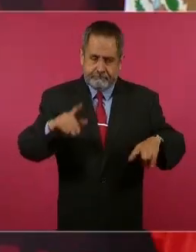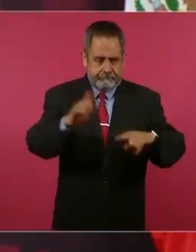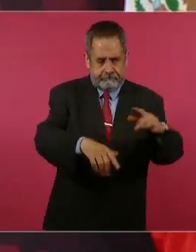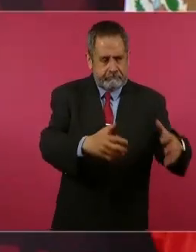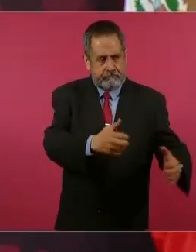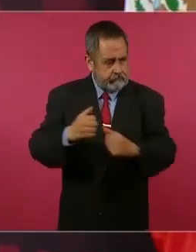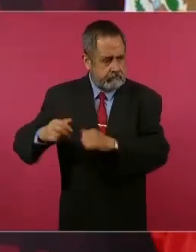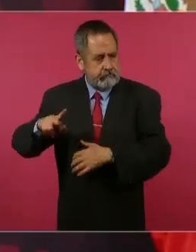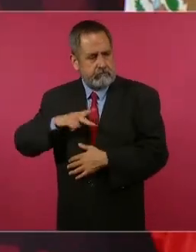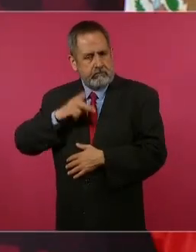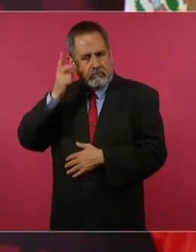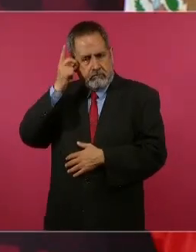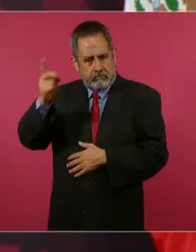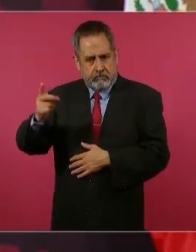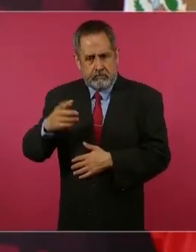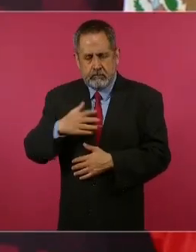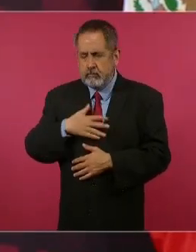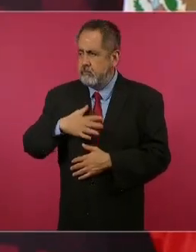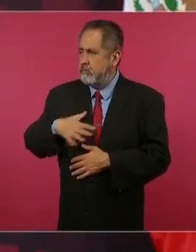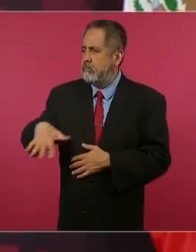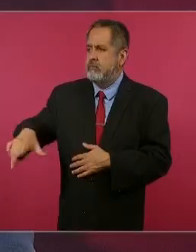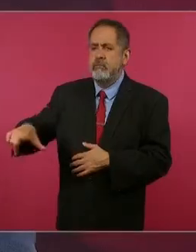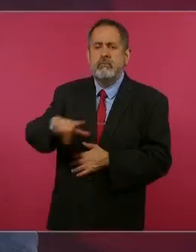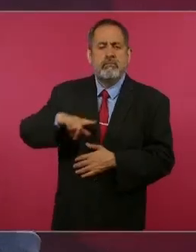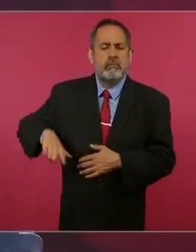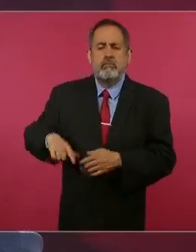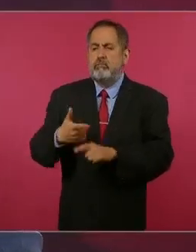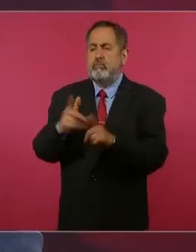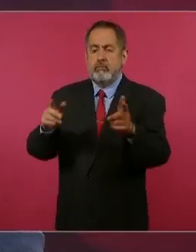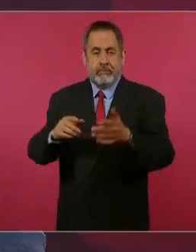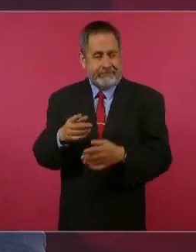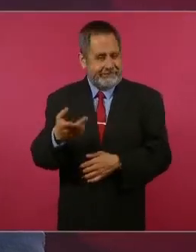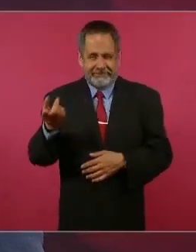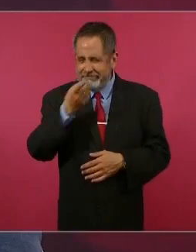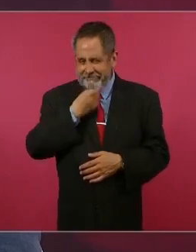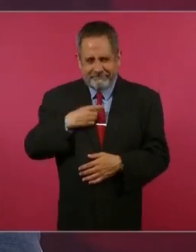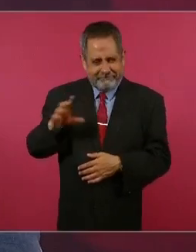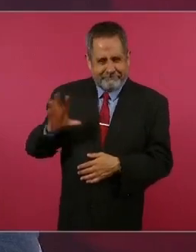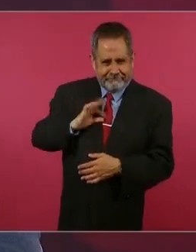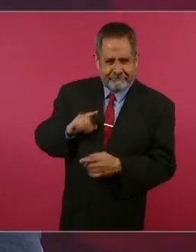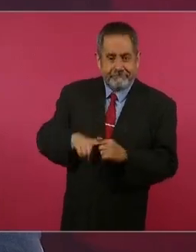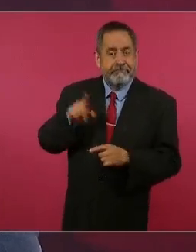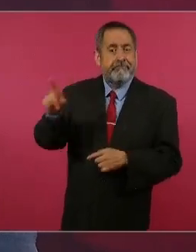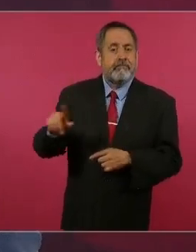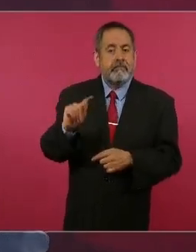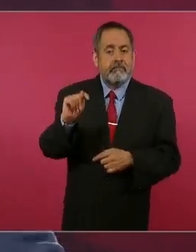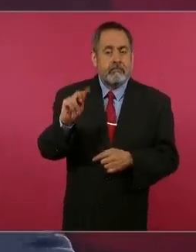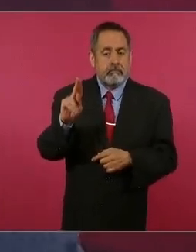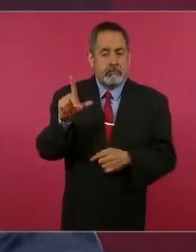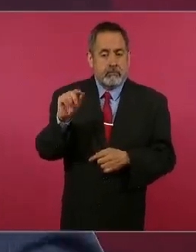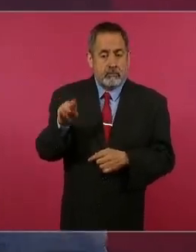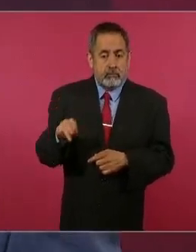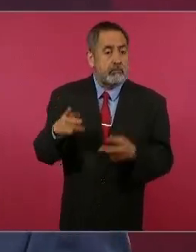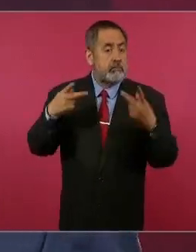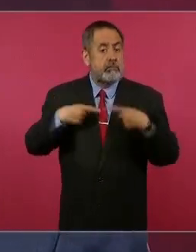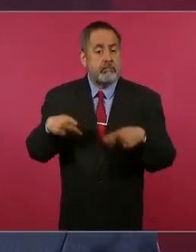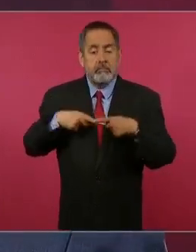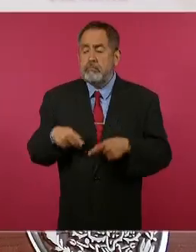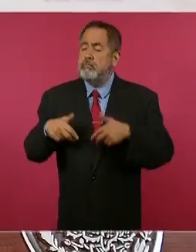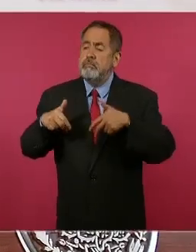me estaban comentando que en Tulum no podía la gente